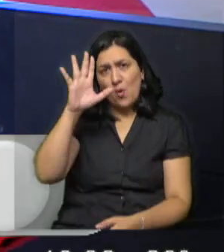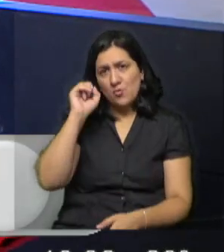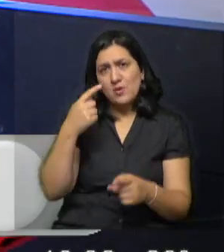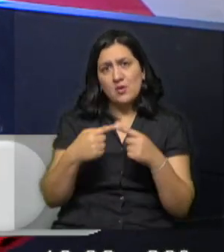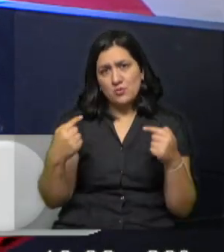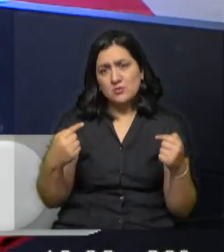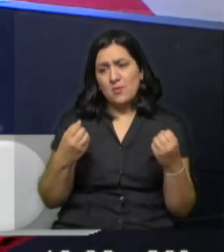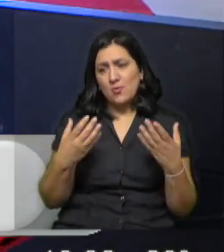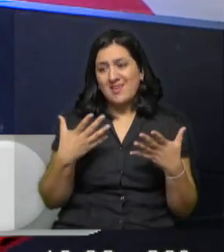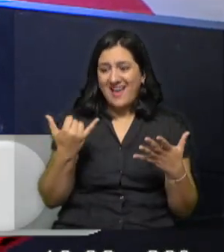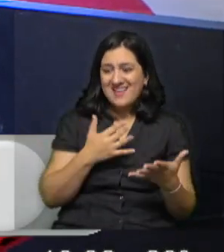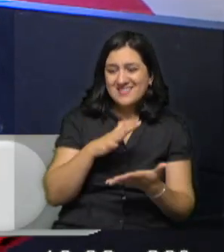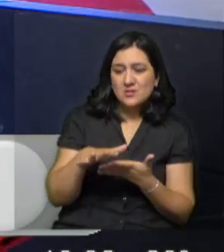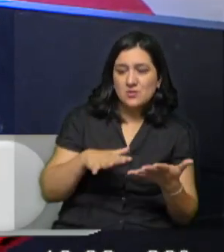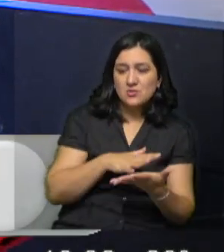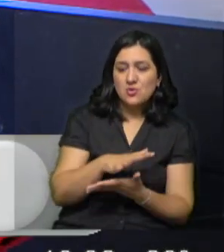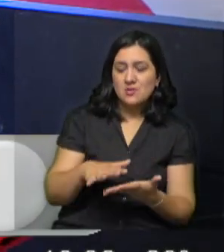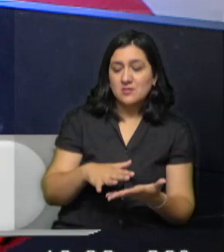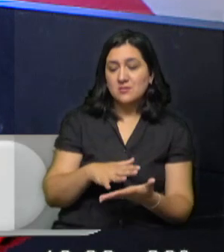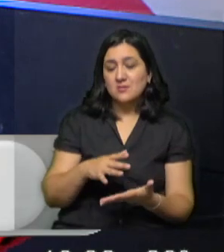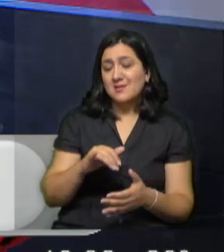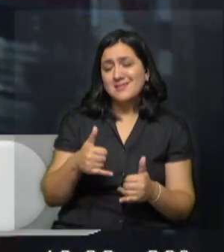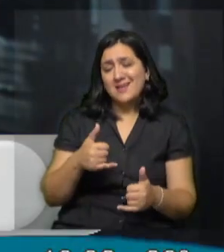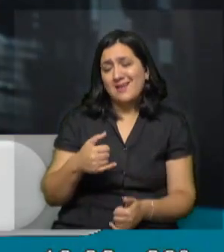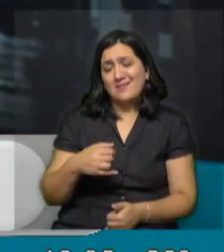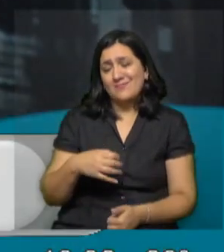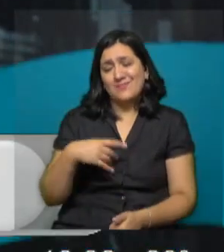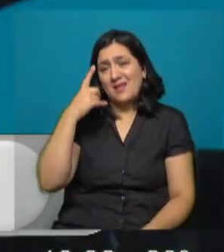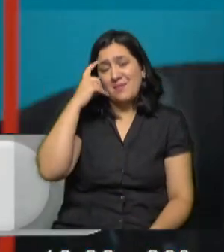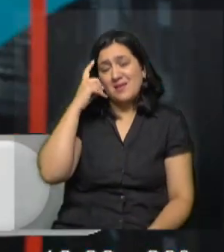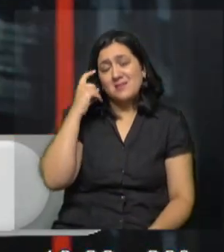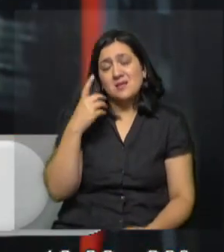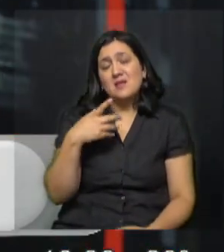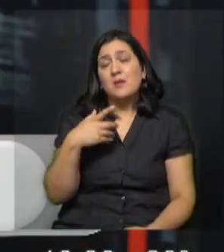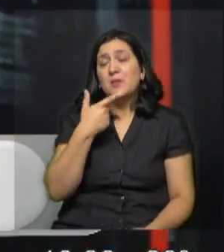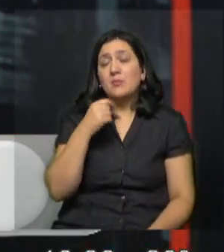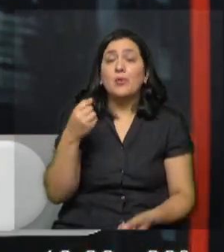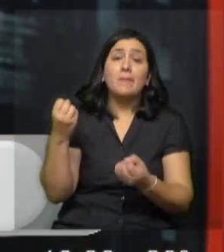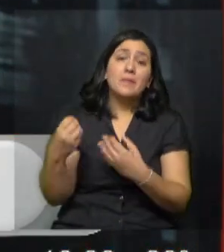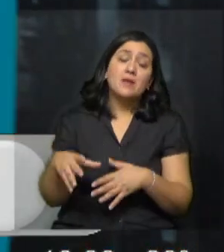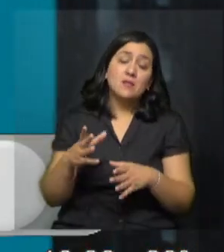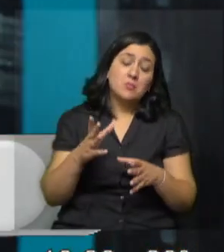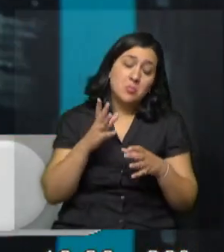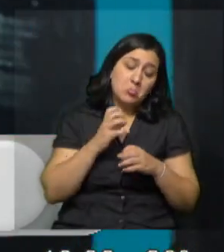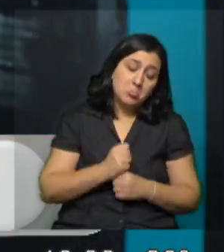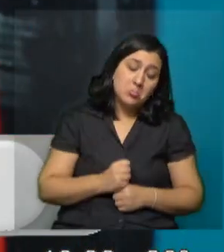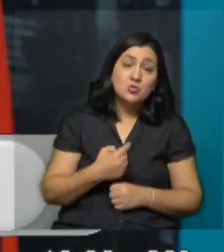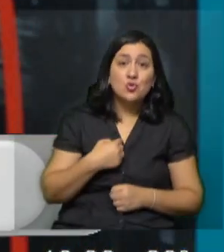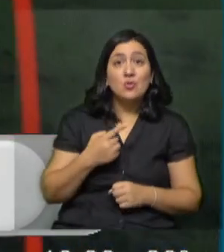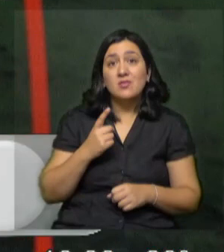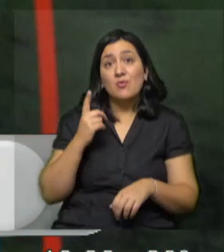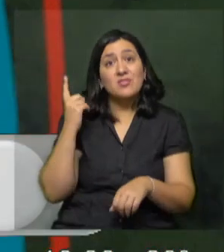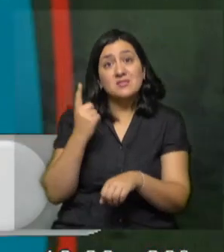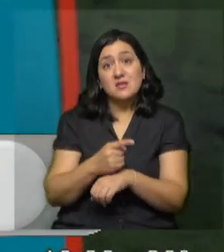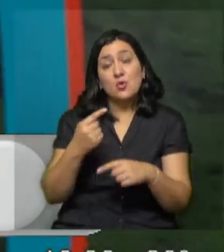todo el tiempo, porque ves situaciones que vos las viviste, desilusiones, o tengo que tomar decisiones que hoy los afecta